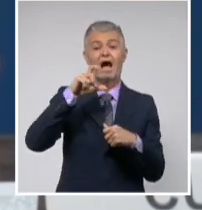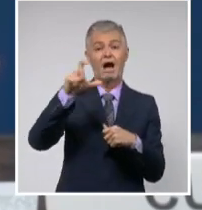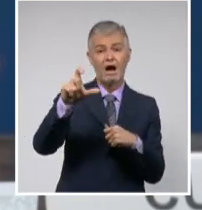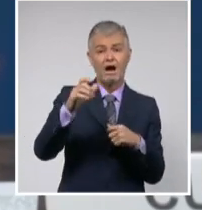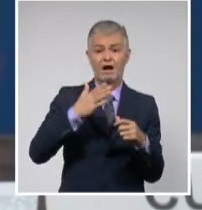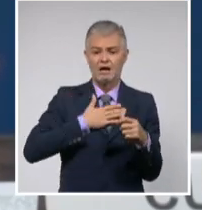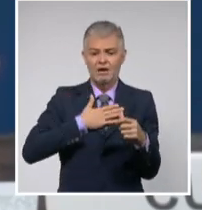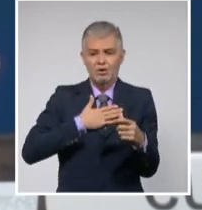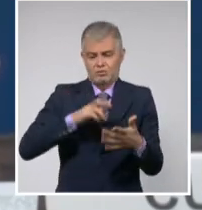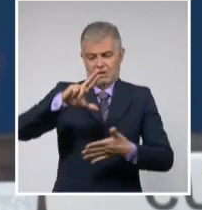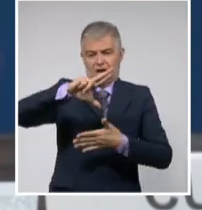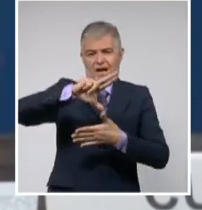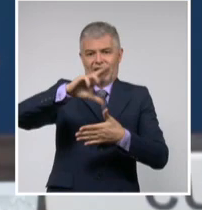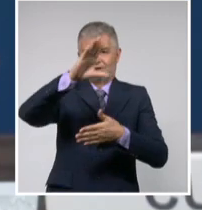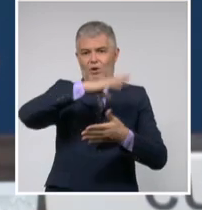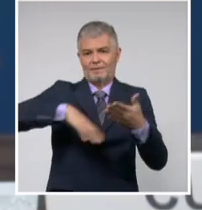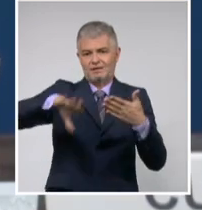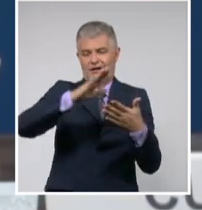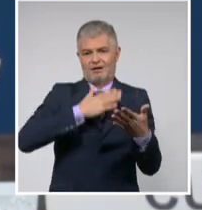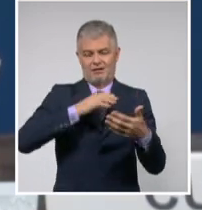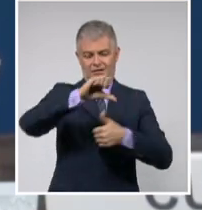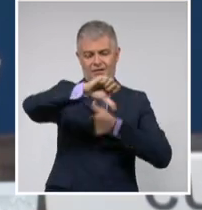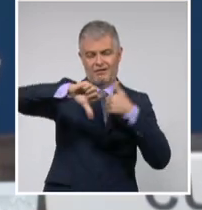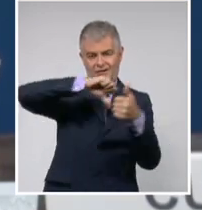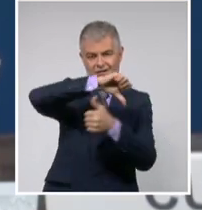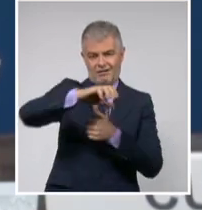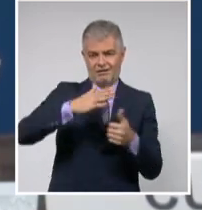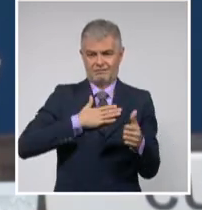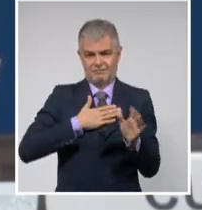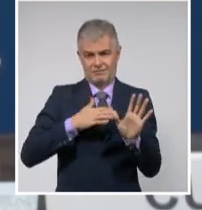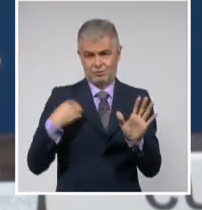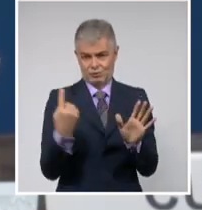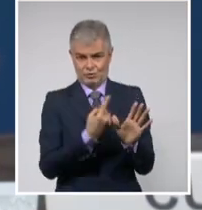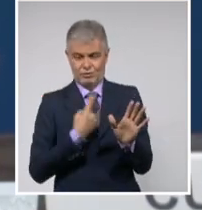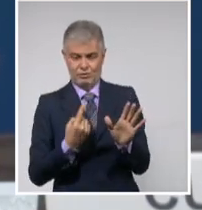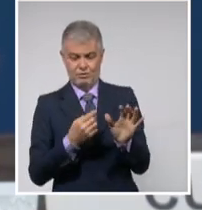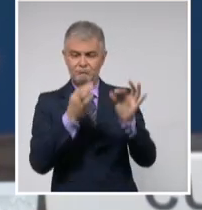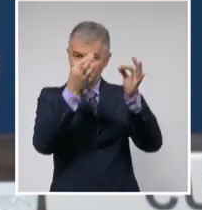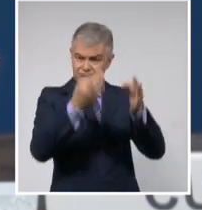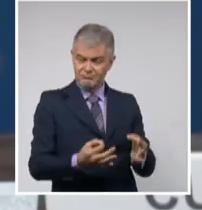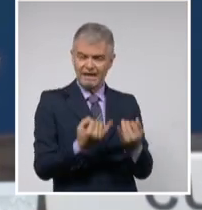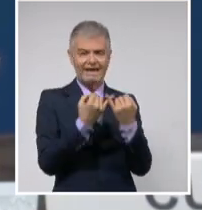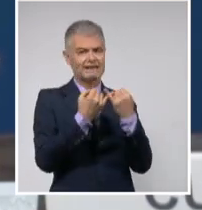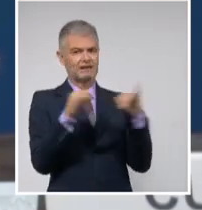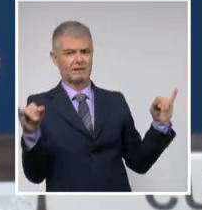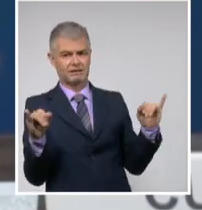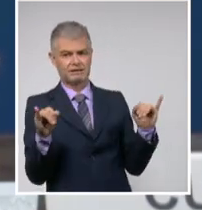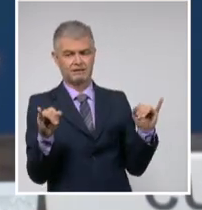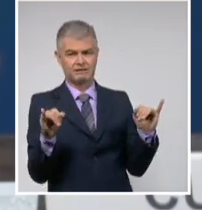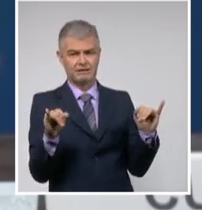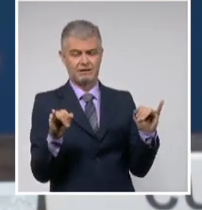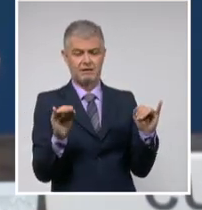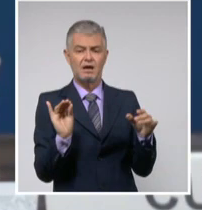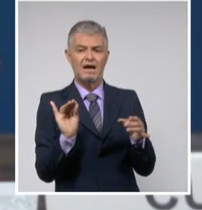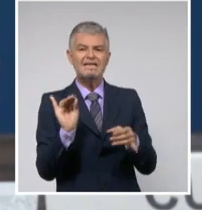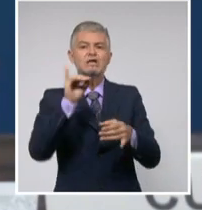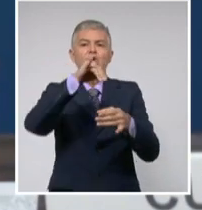genuinamente latinoamericano y caribeño, verdaderamente independiente e